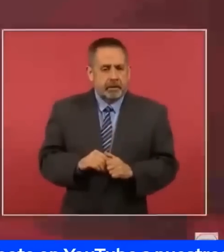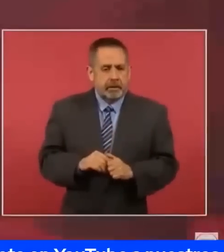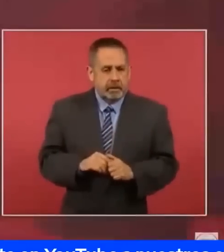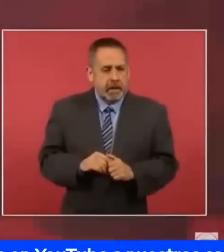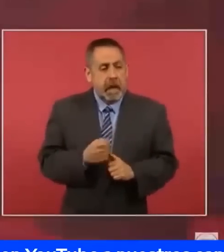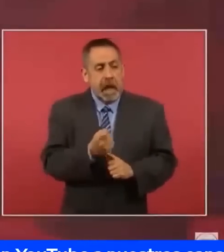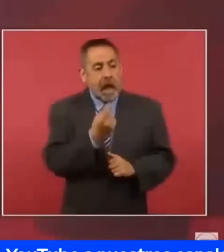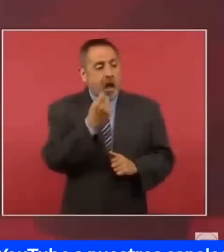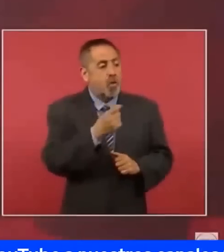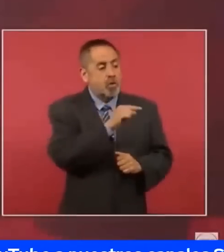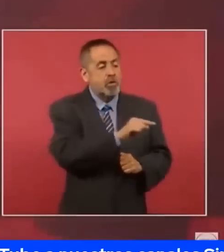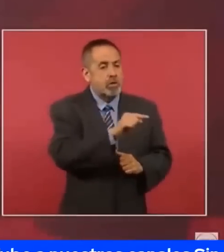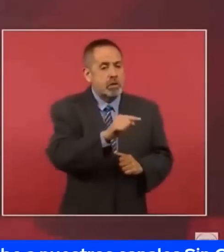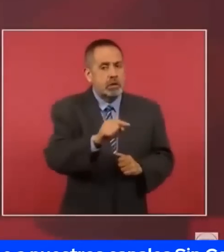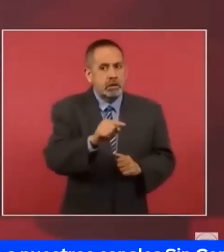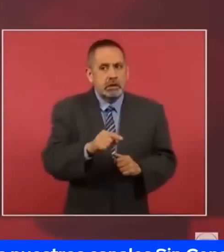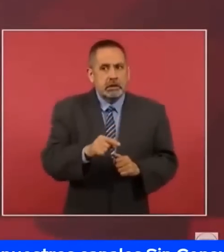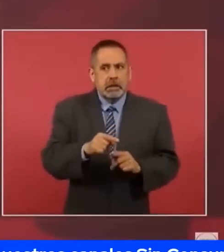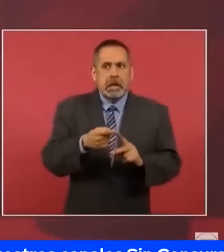a